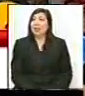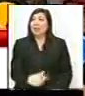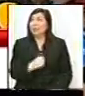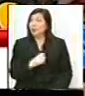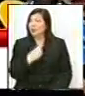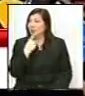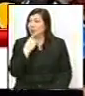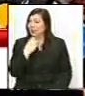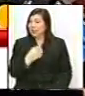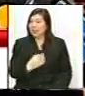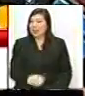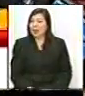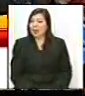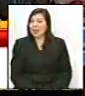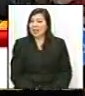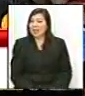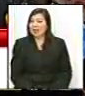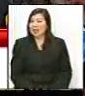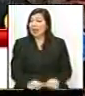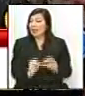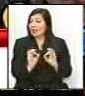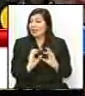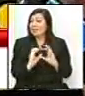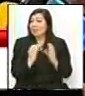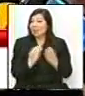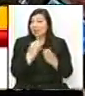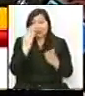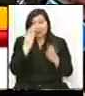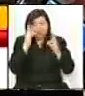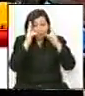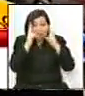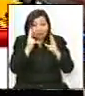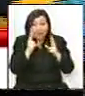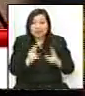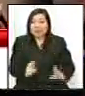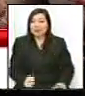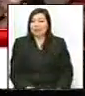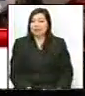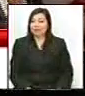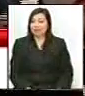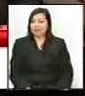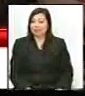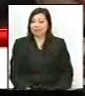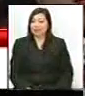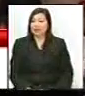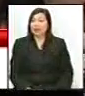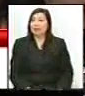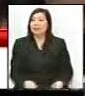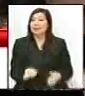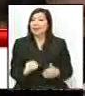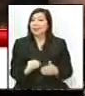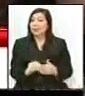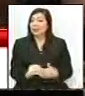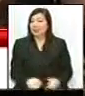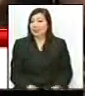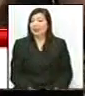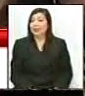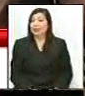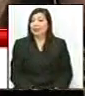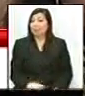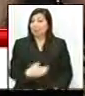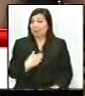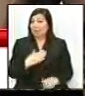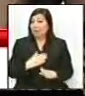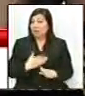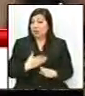seguro de que, como ha ocurrido siempre, el Congreso sabrá honrar esos compromisos. Al margen de su posición como presidente del Congreso, usted también es parte de Fuerza